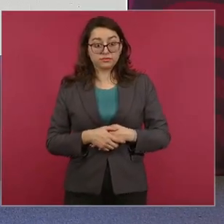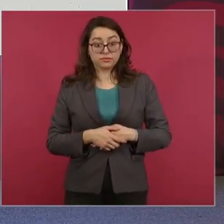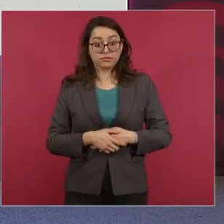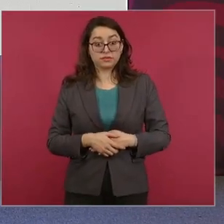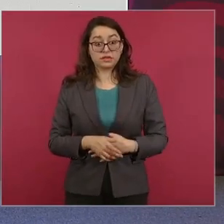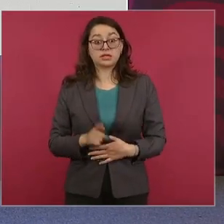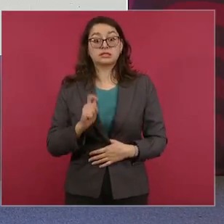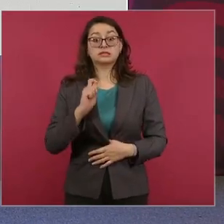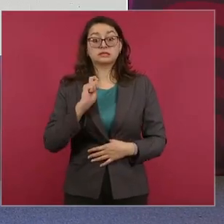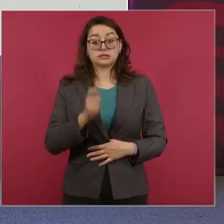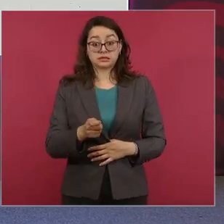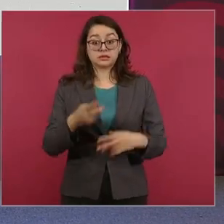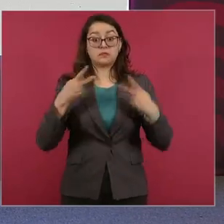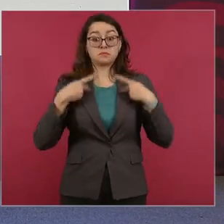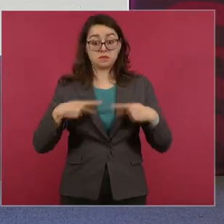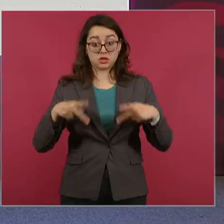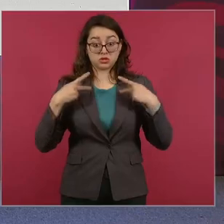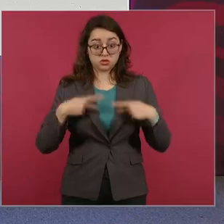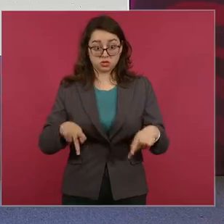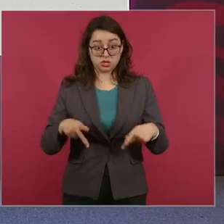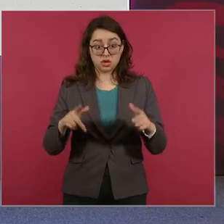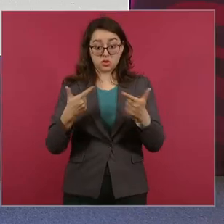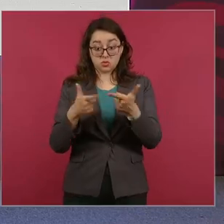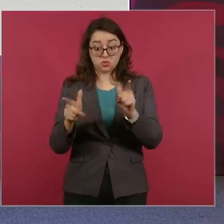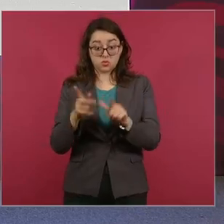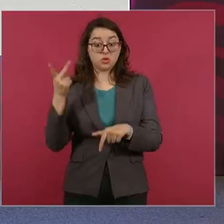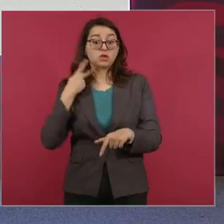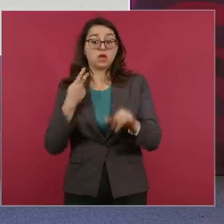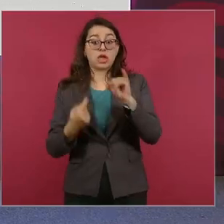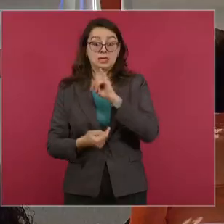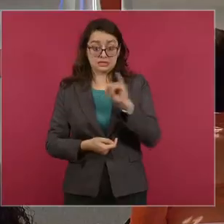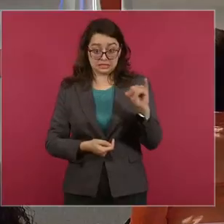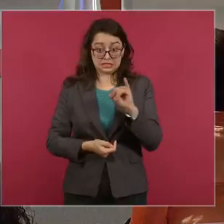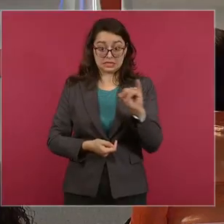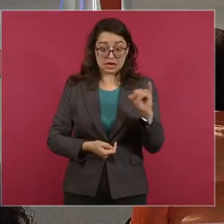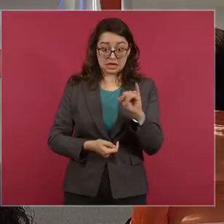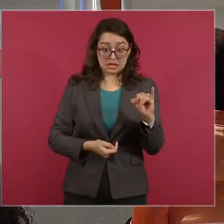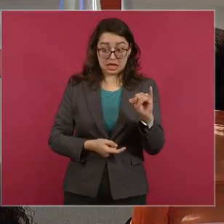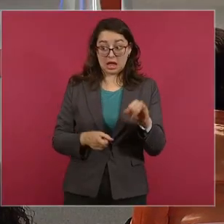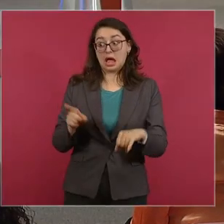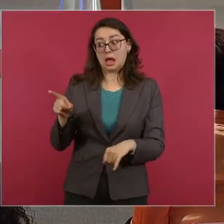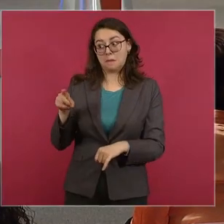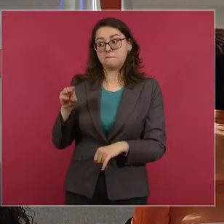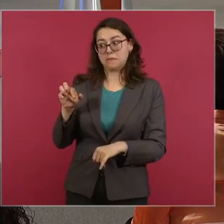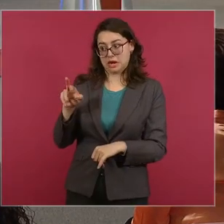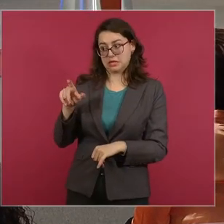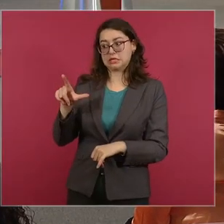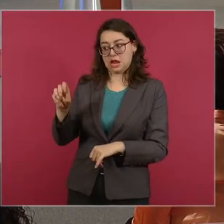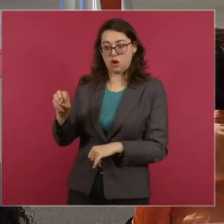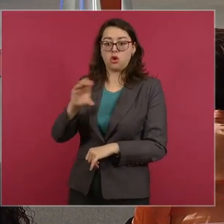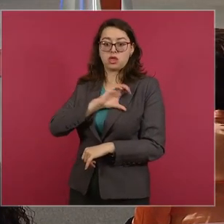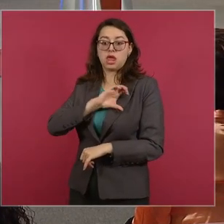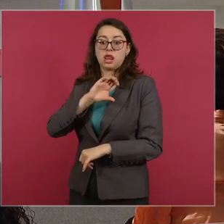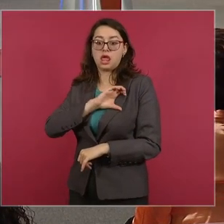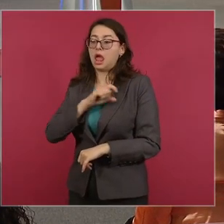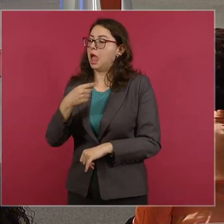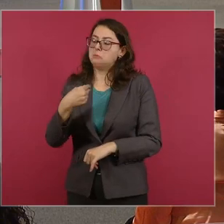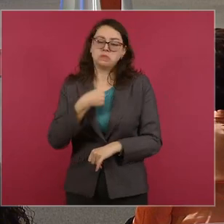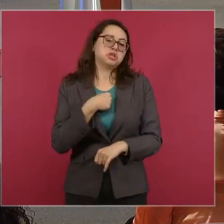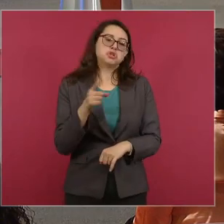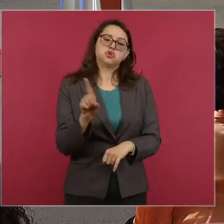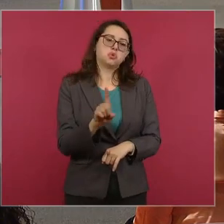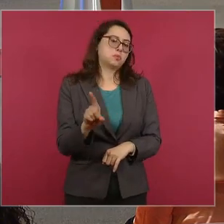izquierda querían más a Marcelo que a mí me llevaba 19